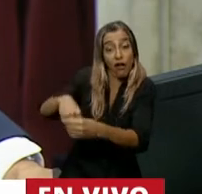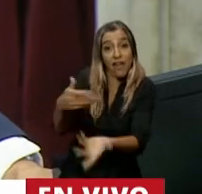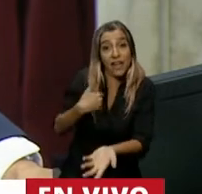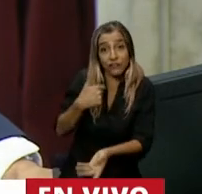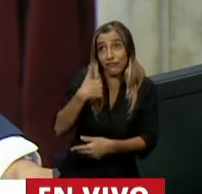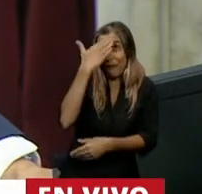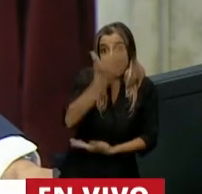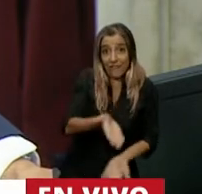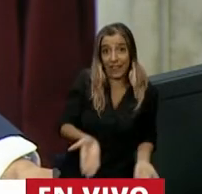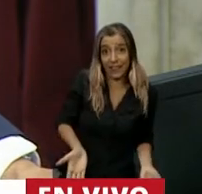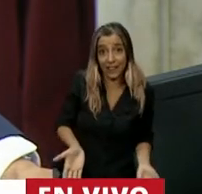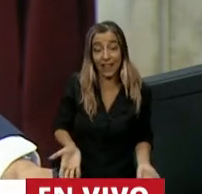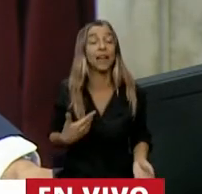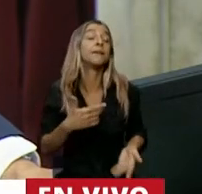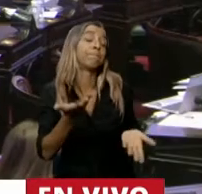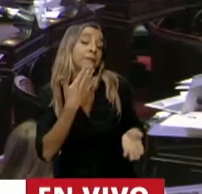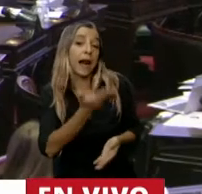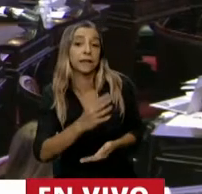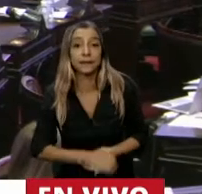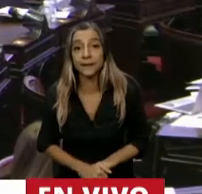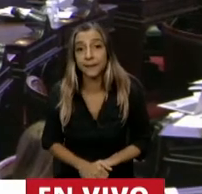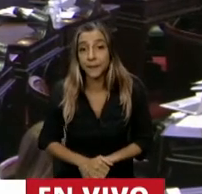La diputada Mónica Macha.